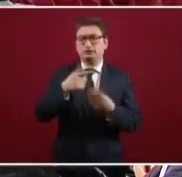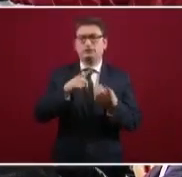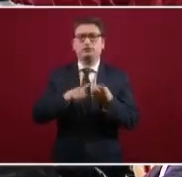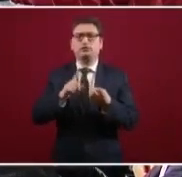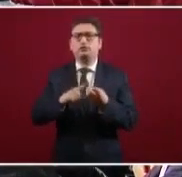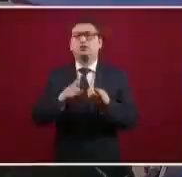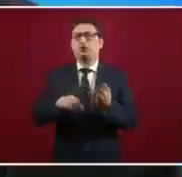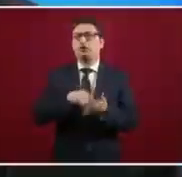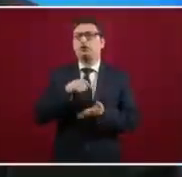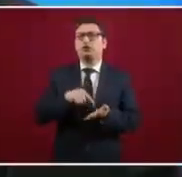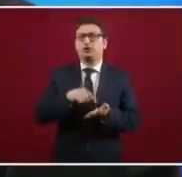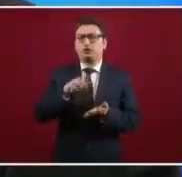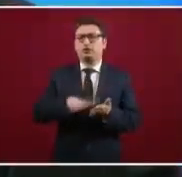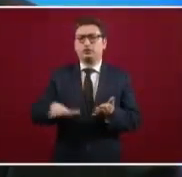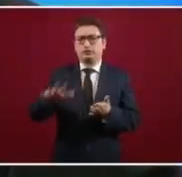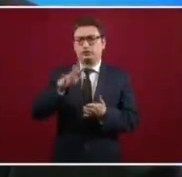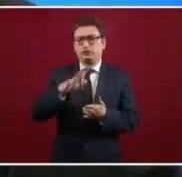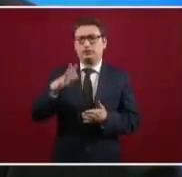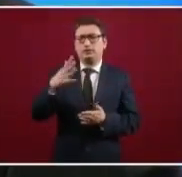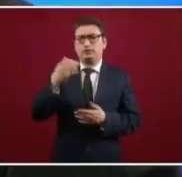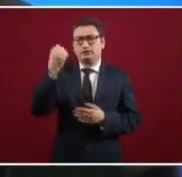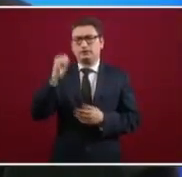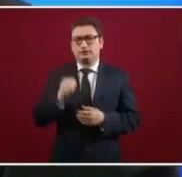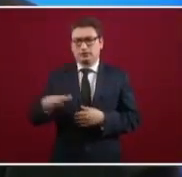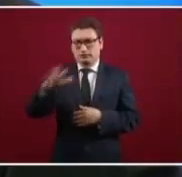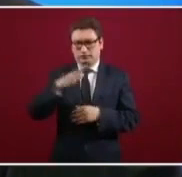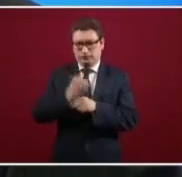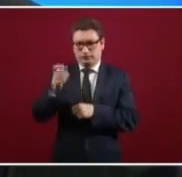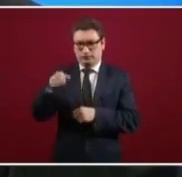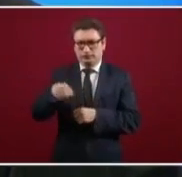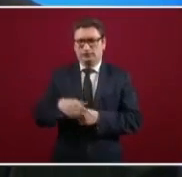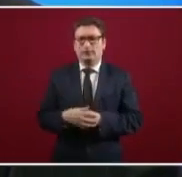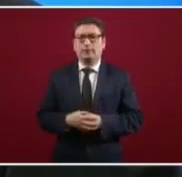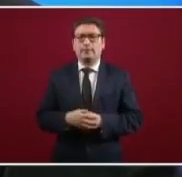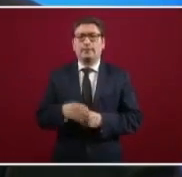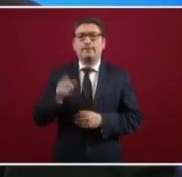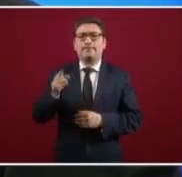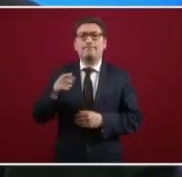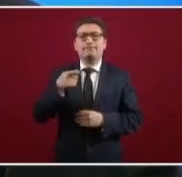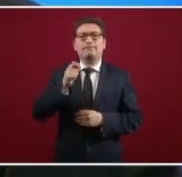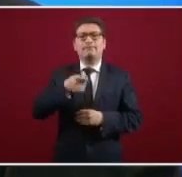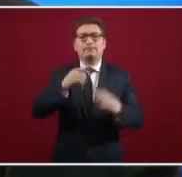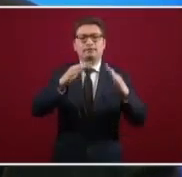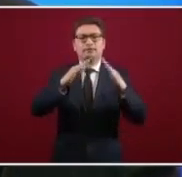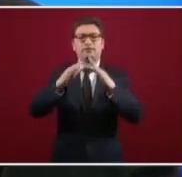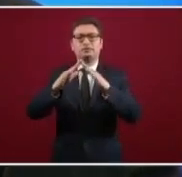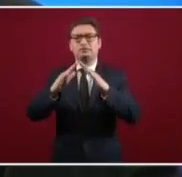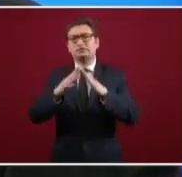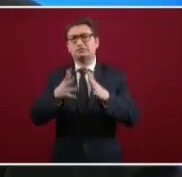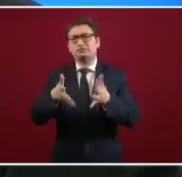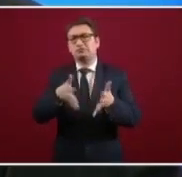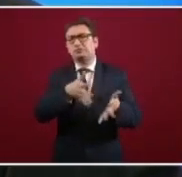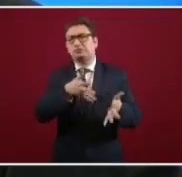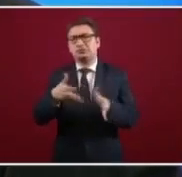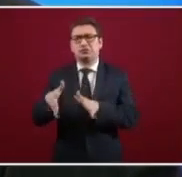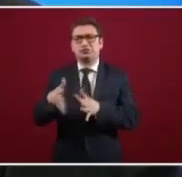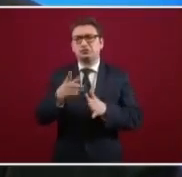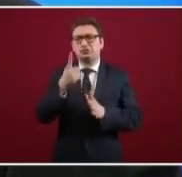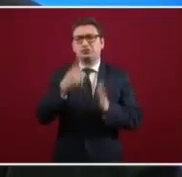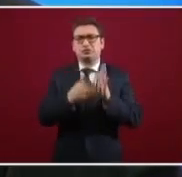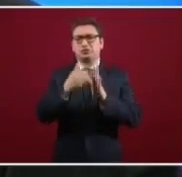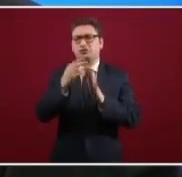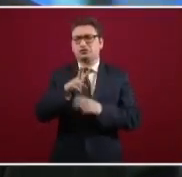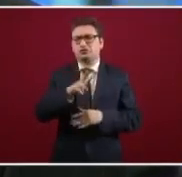en la en sinaloa en el estado de sinaloa son casas de promedio de un millón